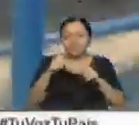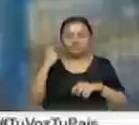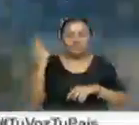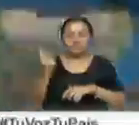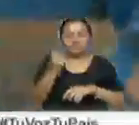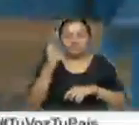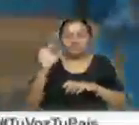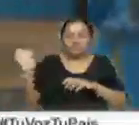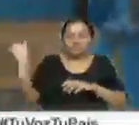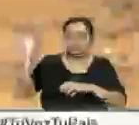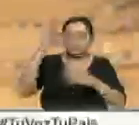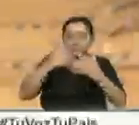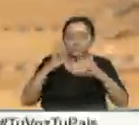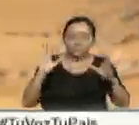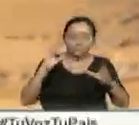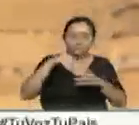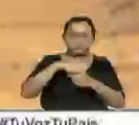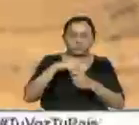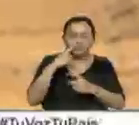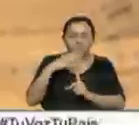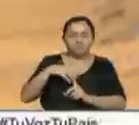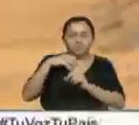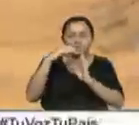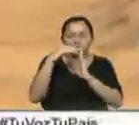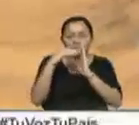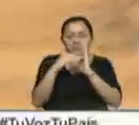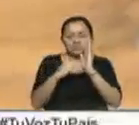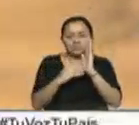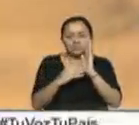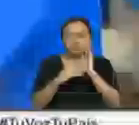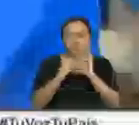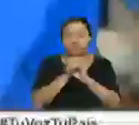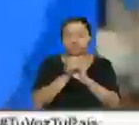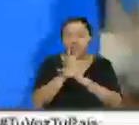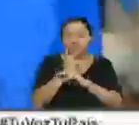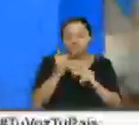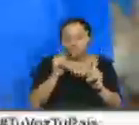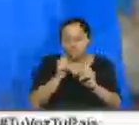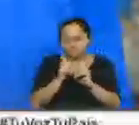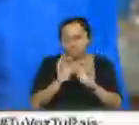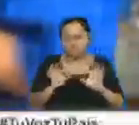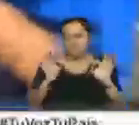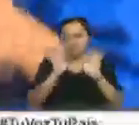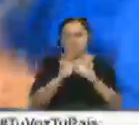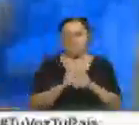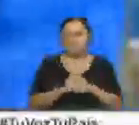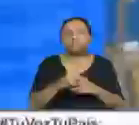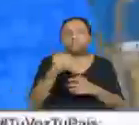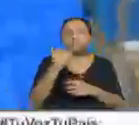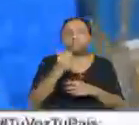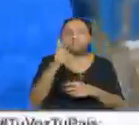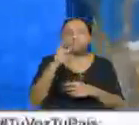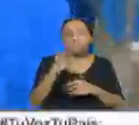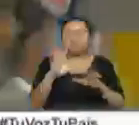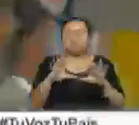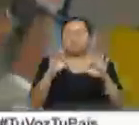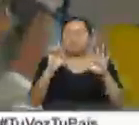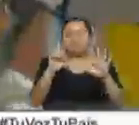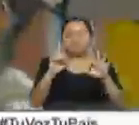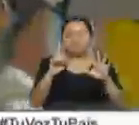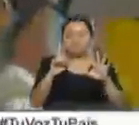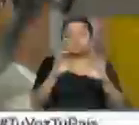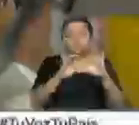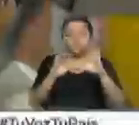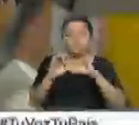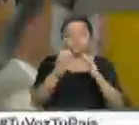nacionales, quienes son considerados de manera prioritaria por parte de las instituciones del Estado. Hasta 2016 se adjudicó a